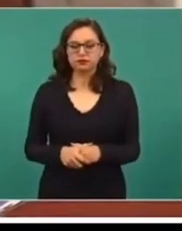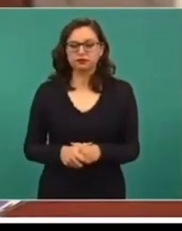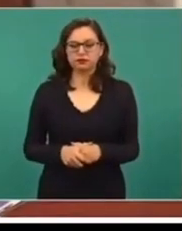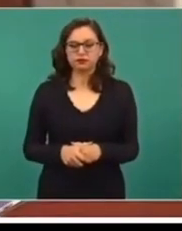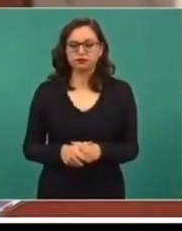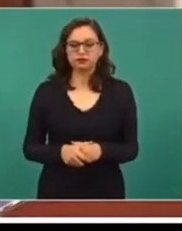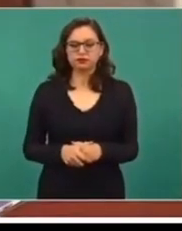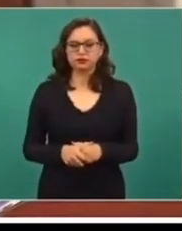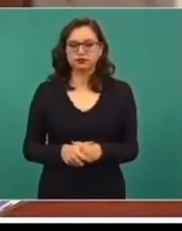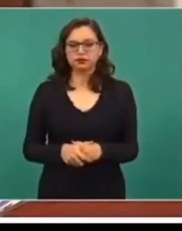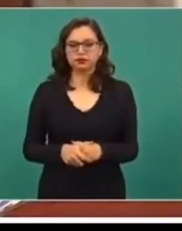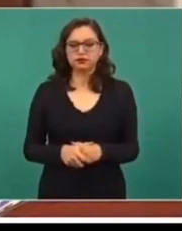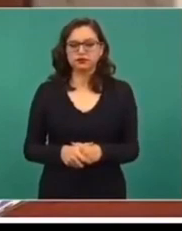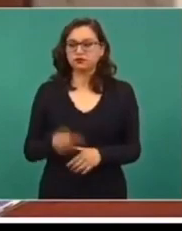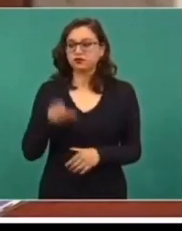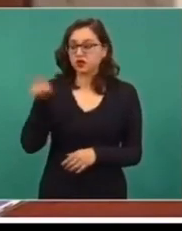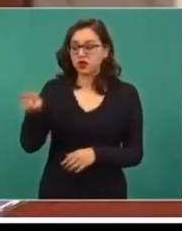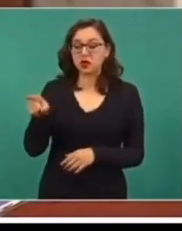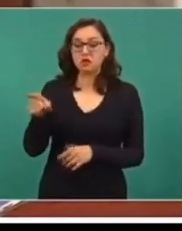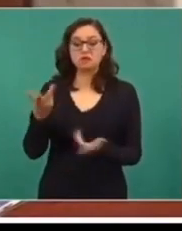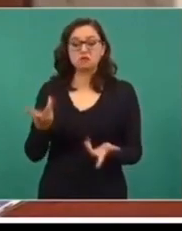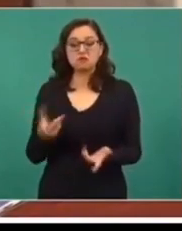Ella no tiene ningún fuero.